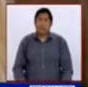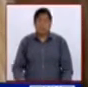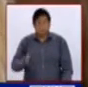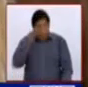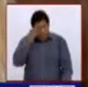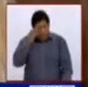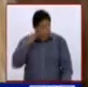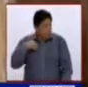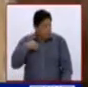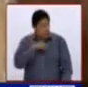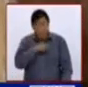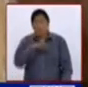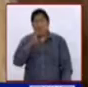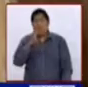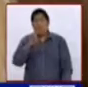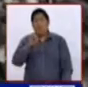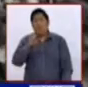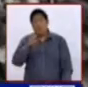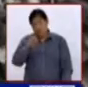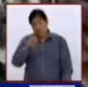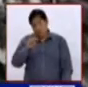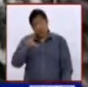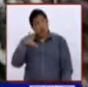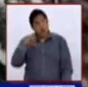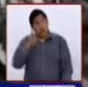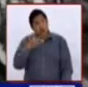Sabemos que Wilma no ha desaparecido y que no se ha ido.